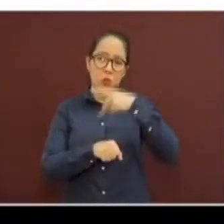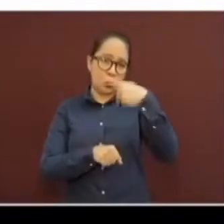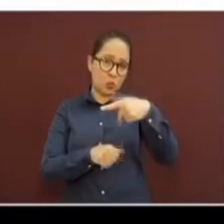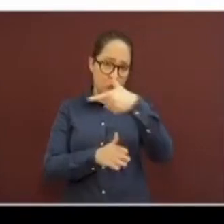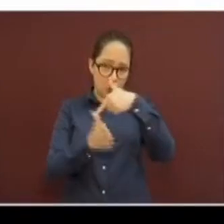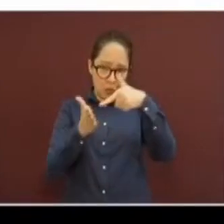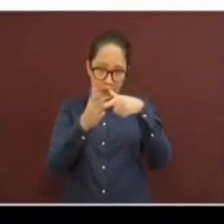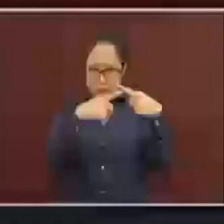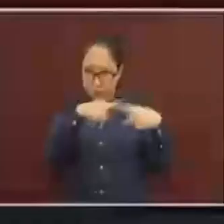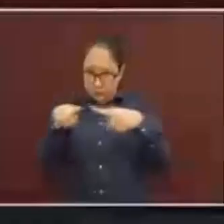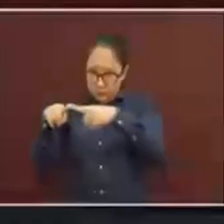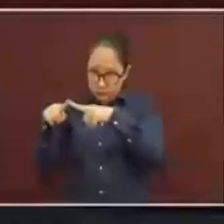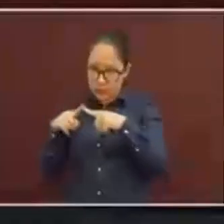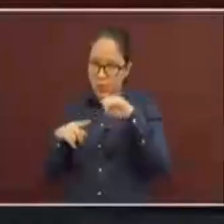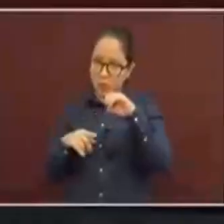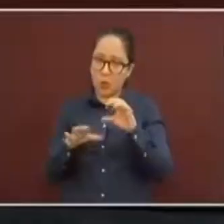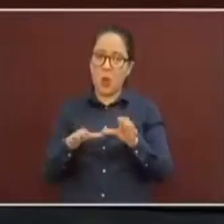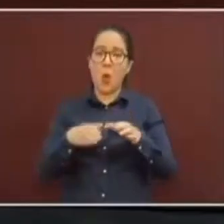noticias